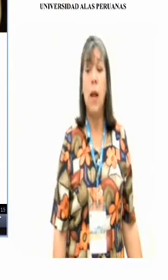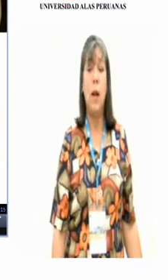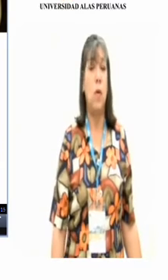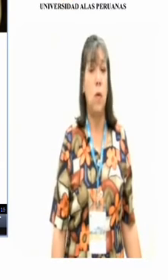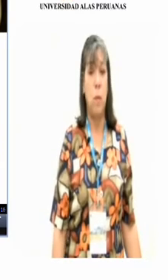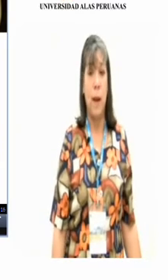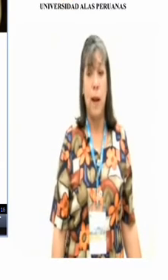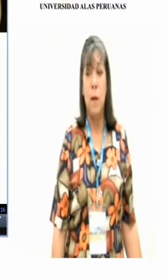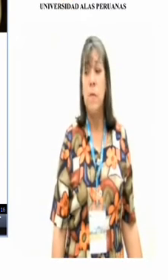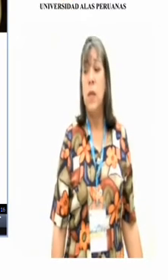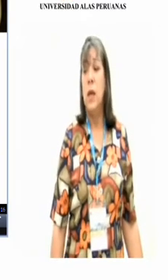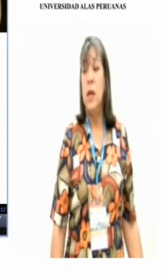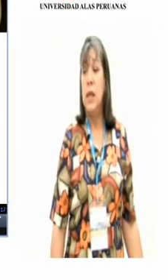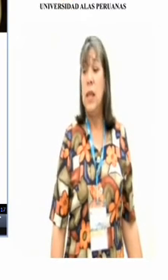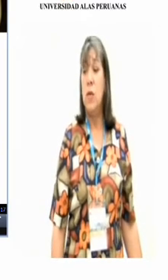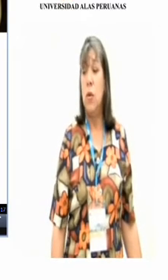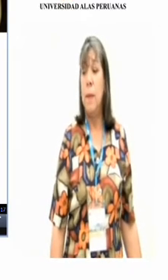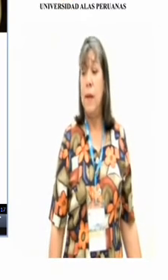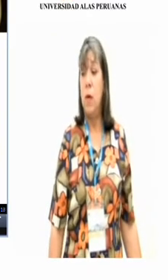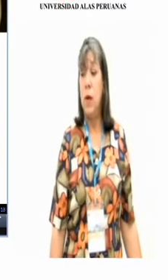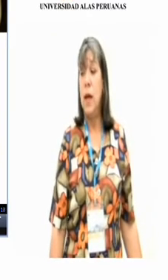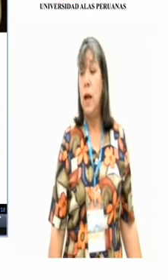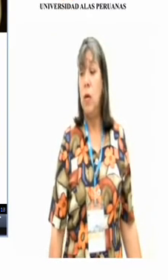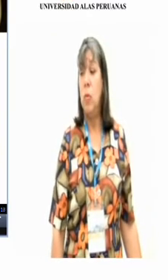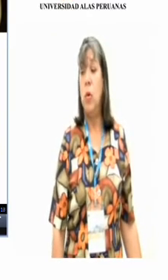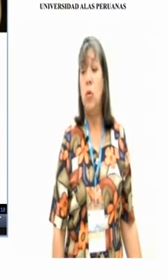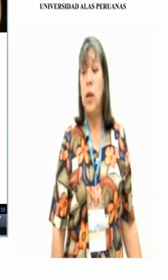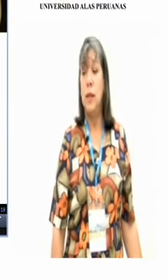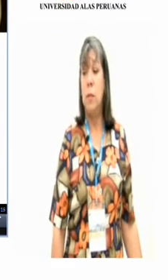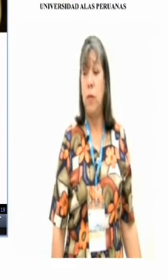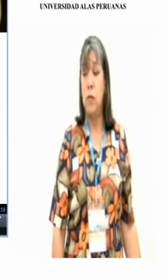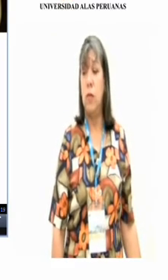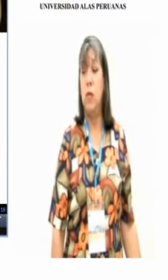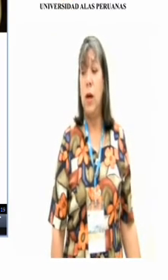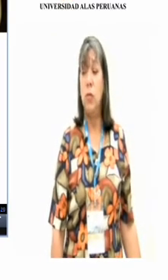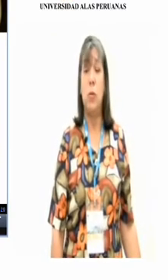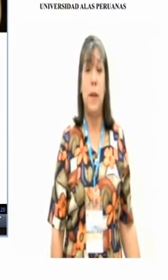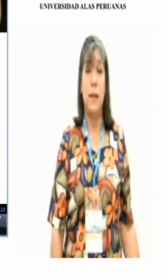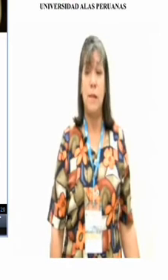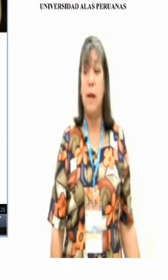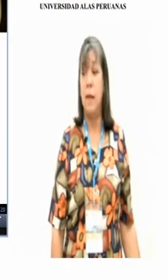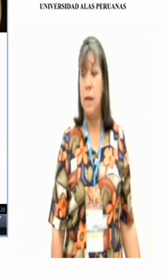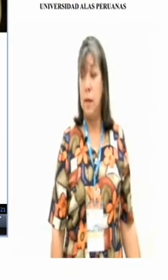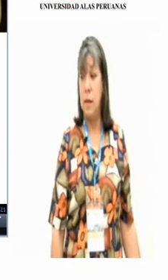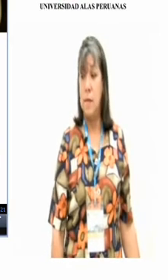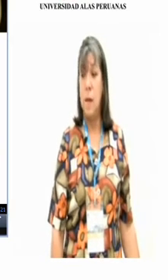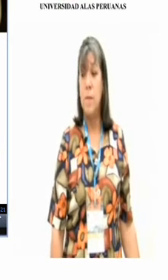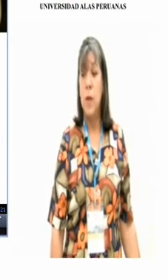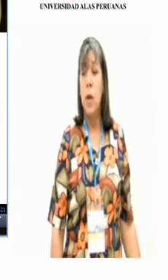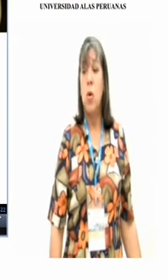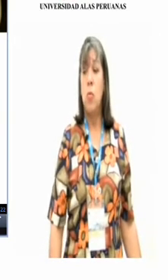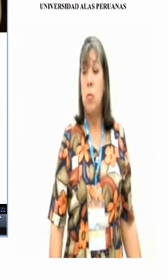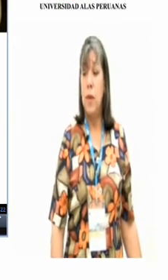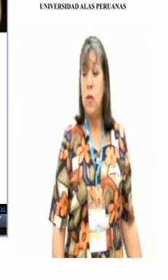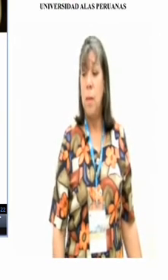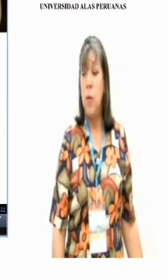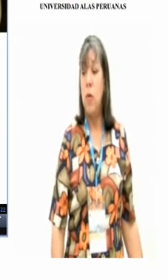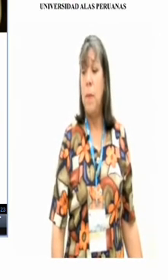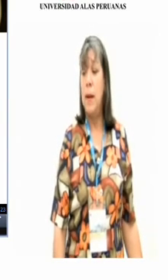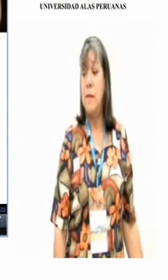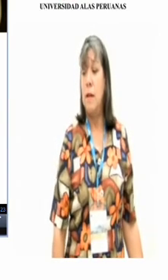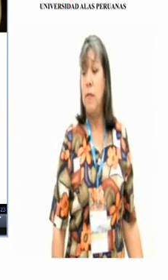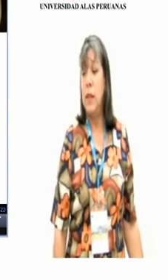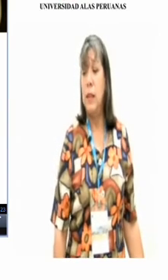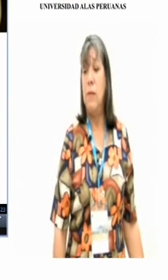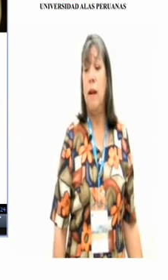orientación individual o grupal y de ayuda pedagógica al alumno durante el proceso de autoaprendizaje a distancia, como medio